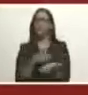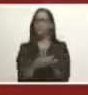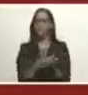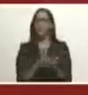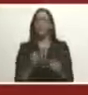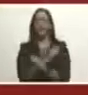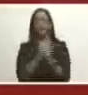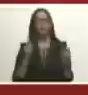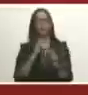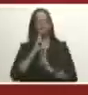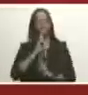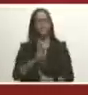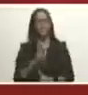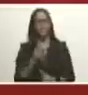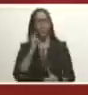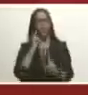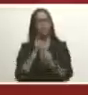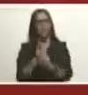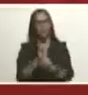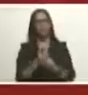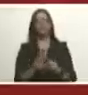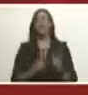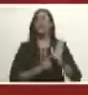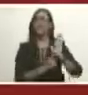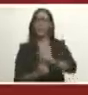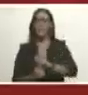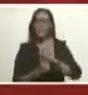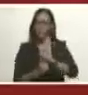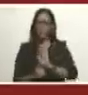con los resultados objetivos, demostrativos y